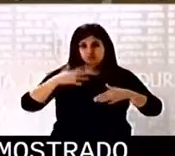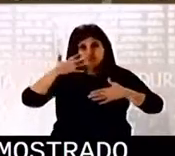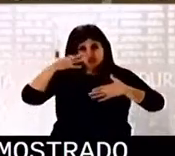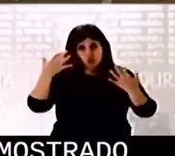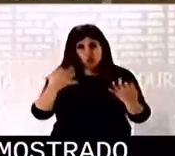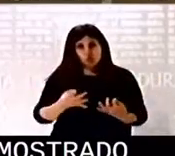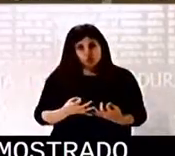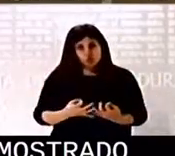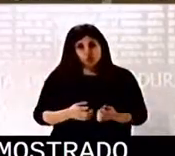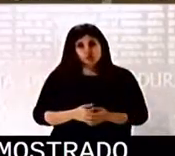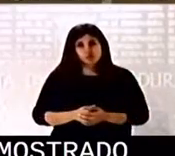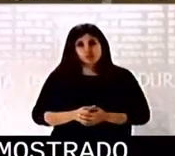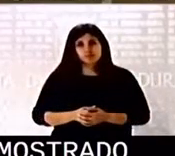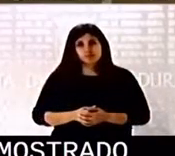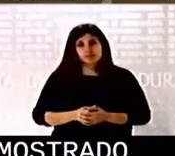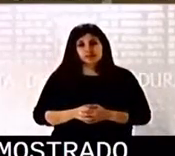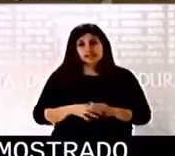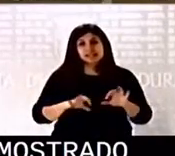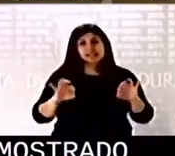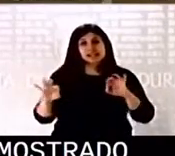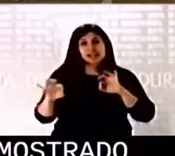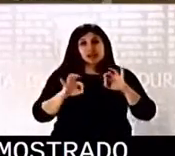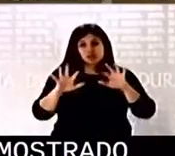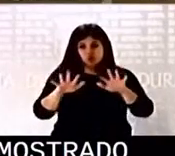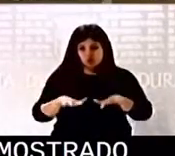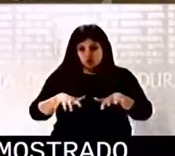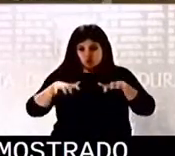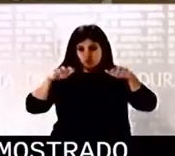La asistencia del público a los teatros se ha mostrado segura.